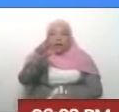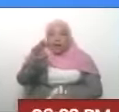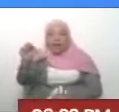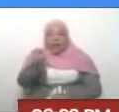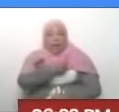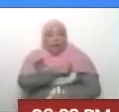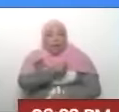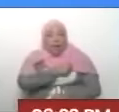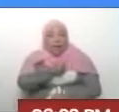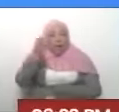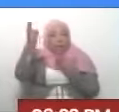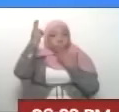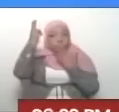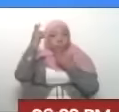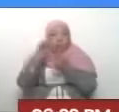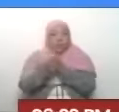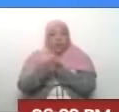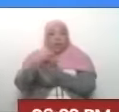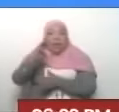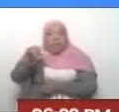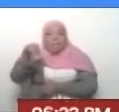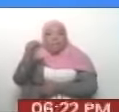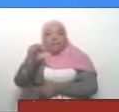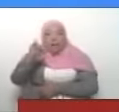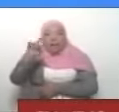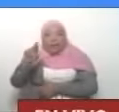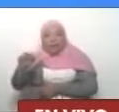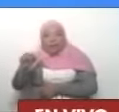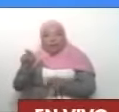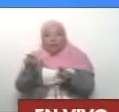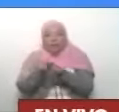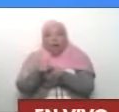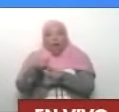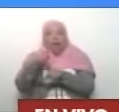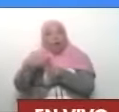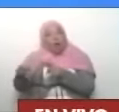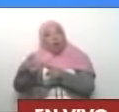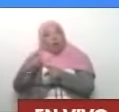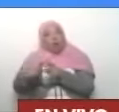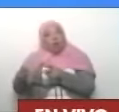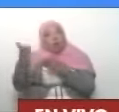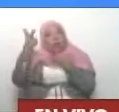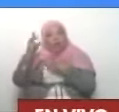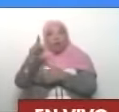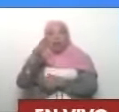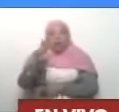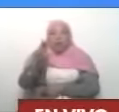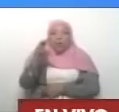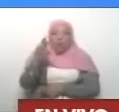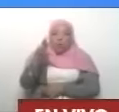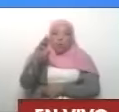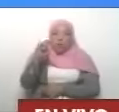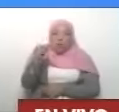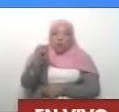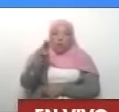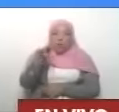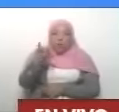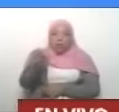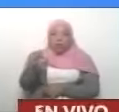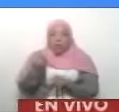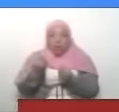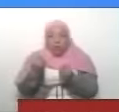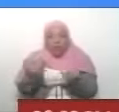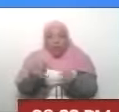Caricuao, de Mara, de Guaycaipuro, de Cayaurima, de Urquía. ¡Viva, viva, viva!